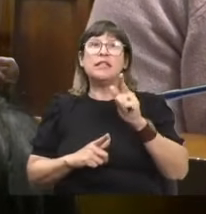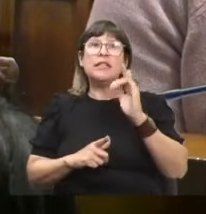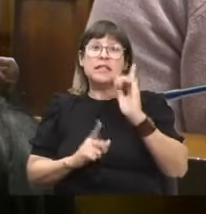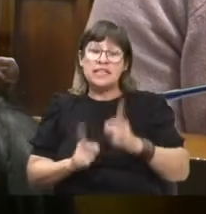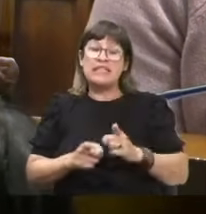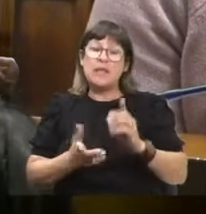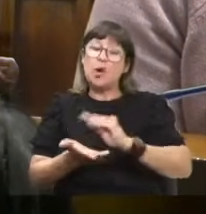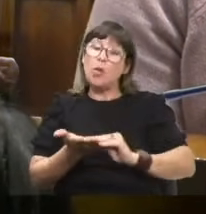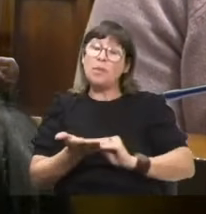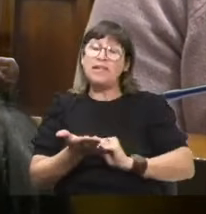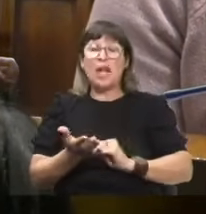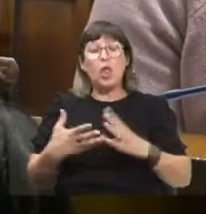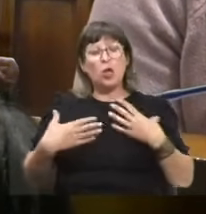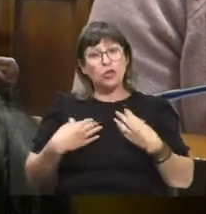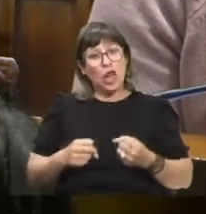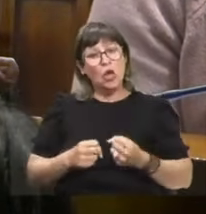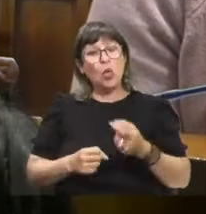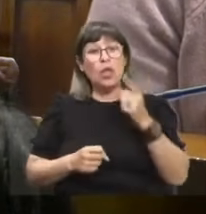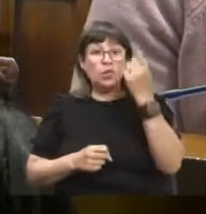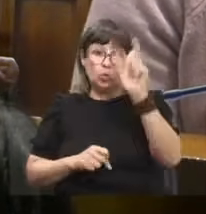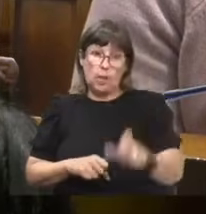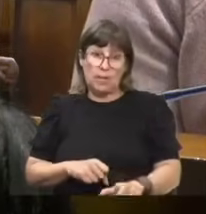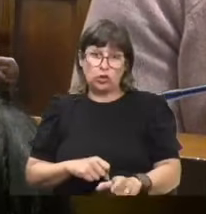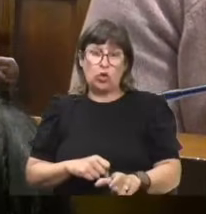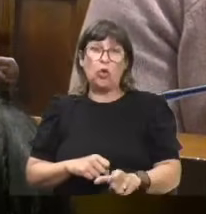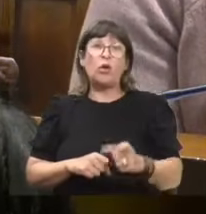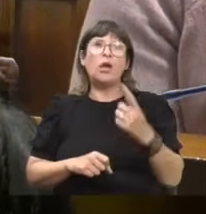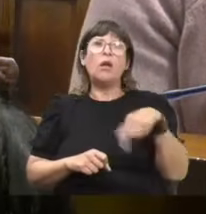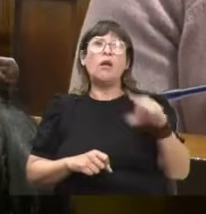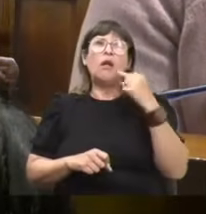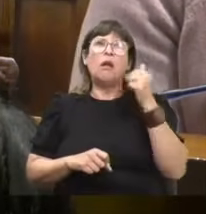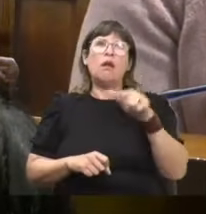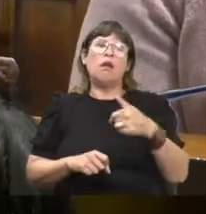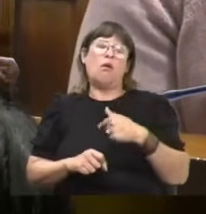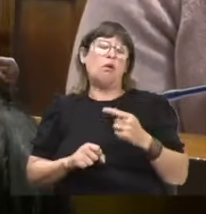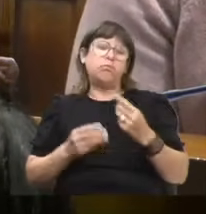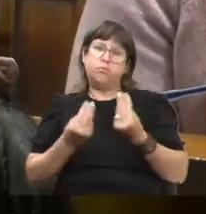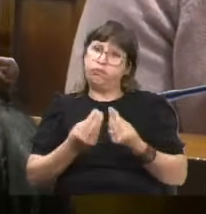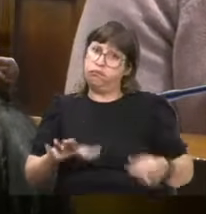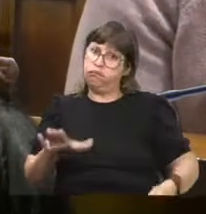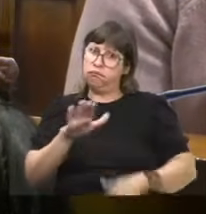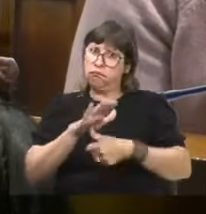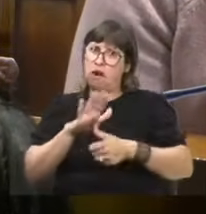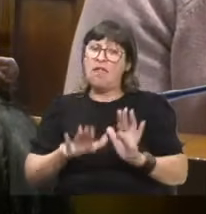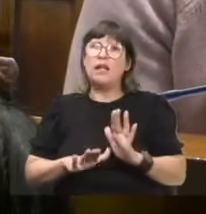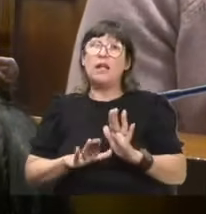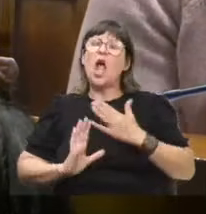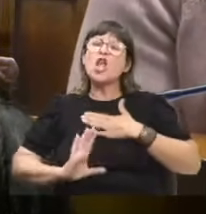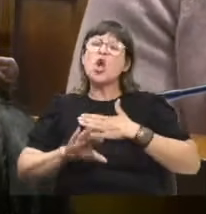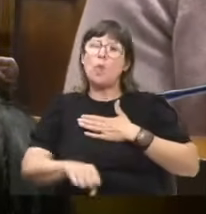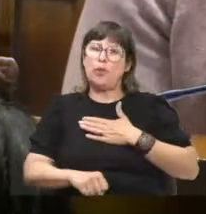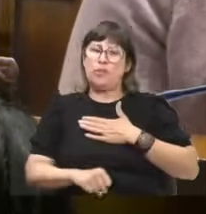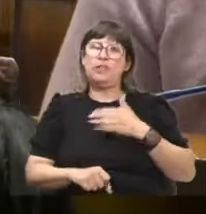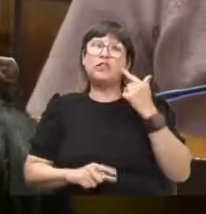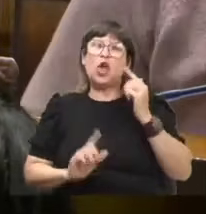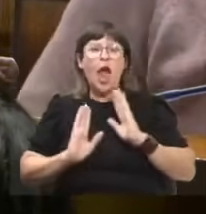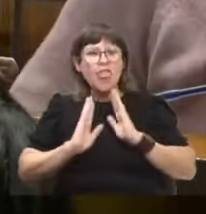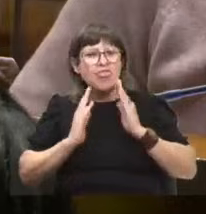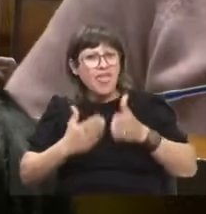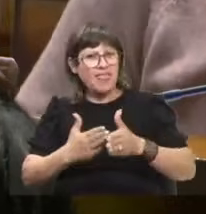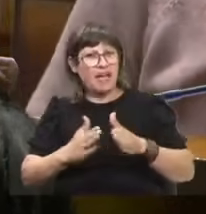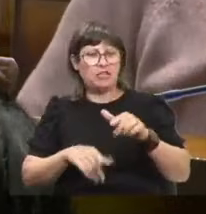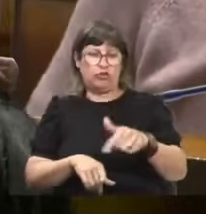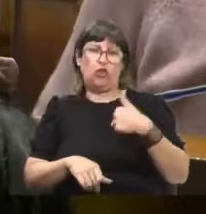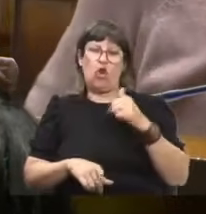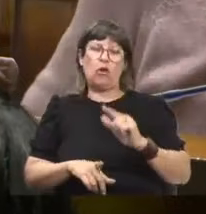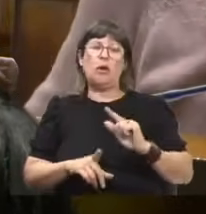de salud, es una persona con un gran liderazgo, compromiso y dedicación